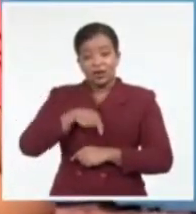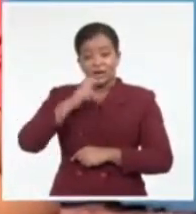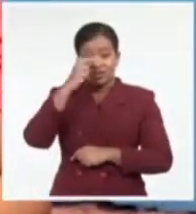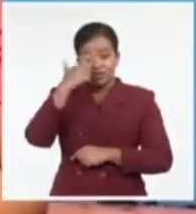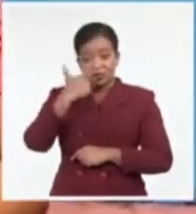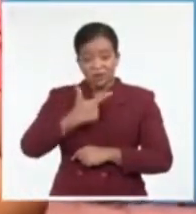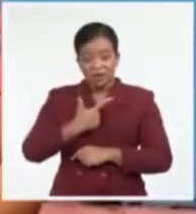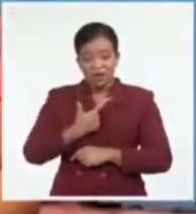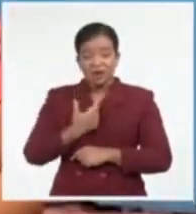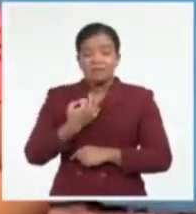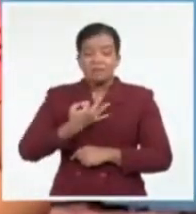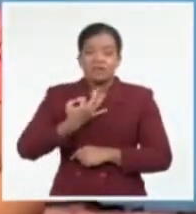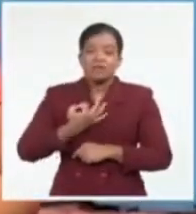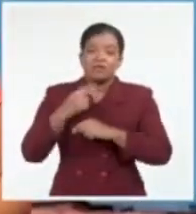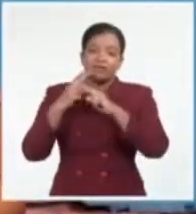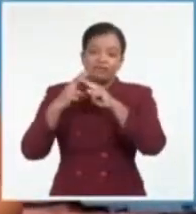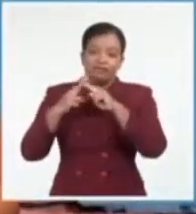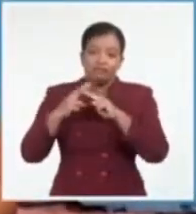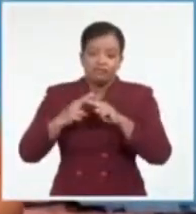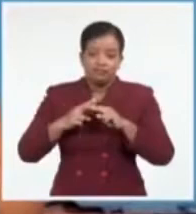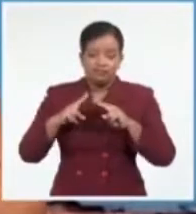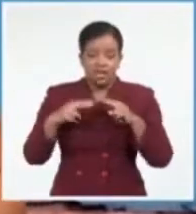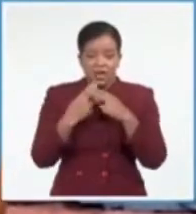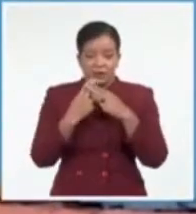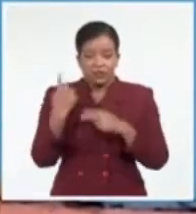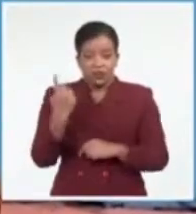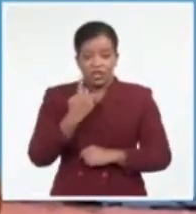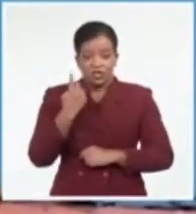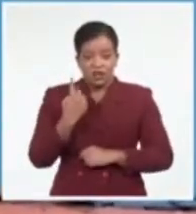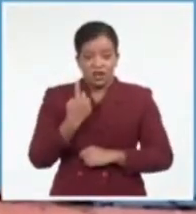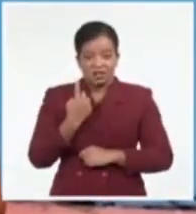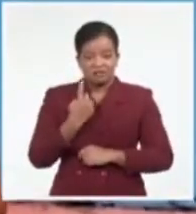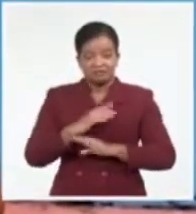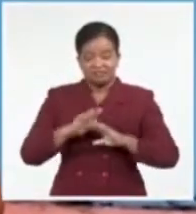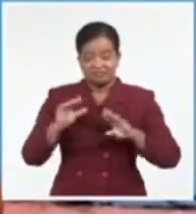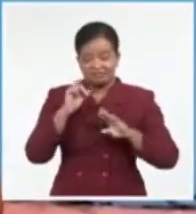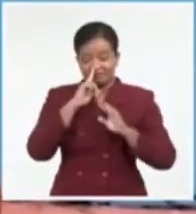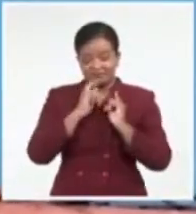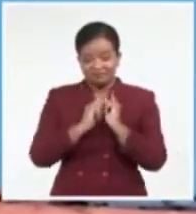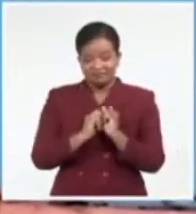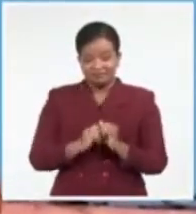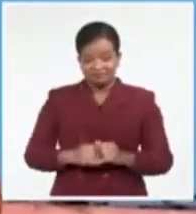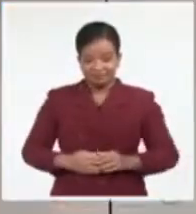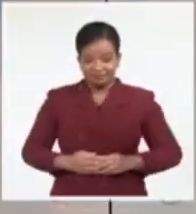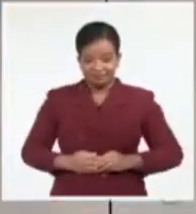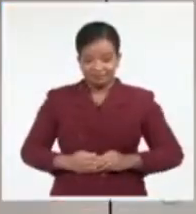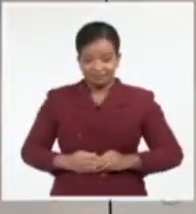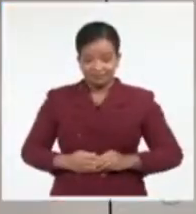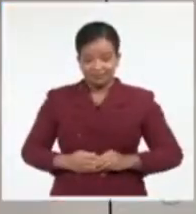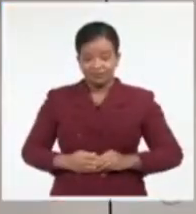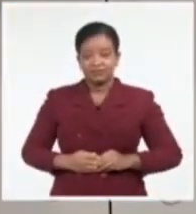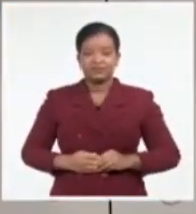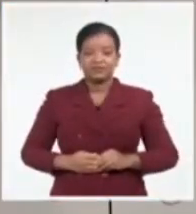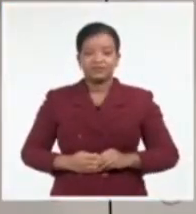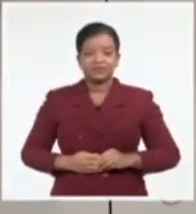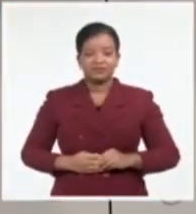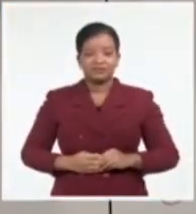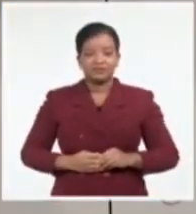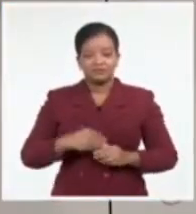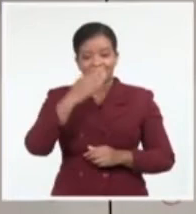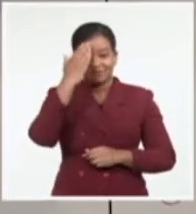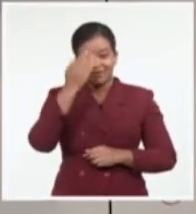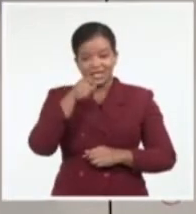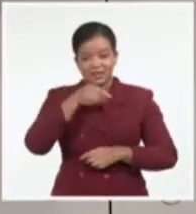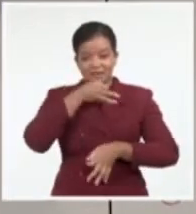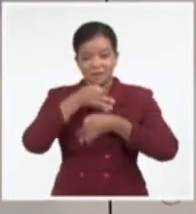su primer descalabro en este Campeonato Nacional de Softball. Te devuelvo la señal directamente desde Ciego de Ávila. Gracias, Guillermo,